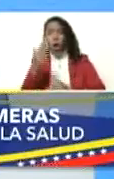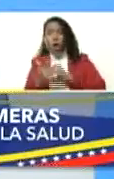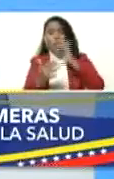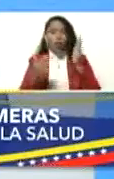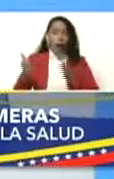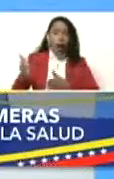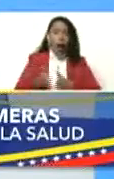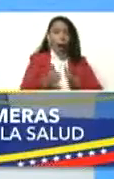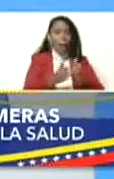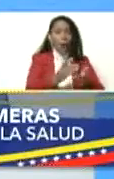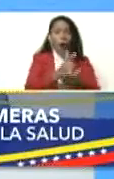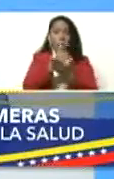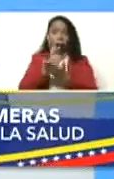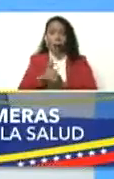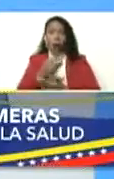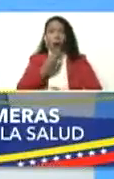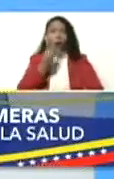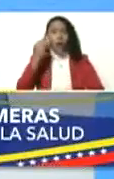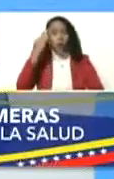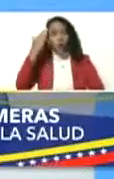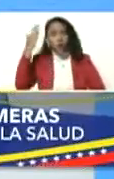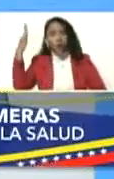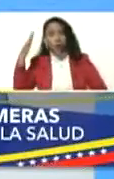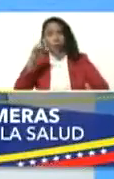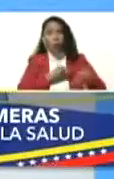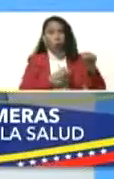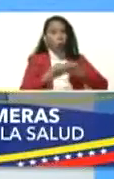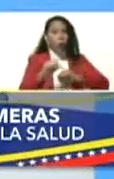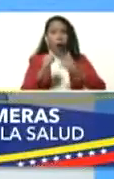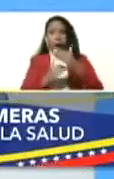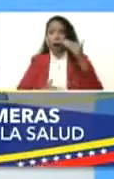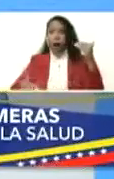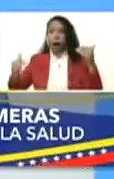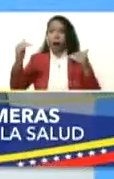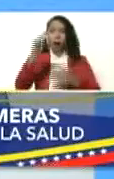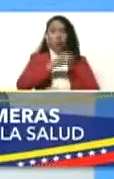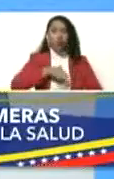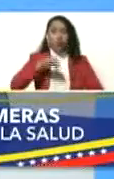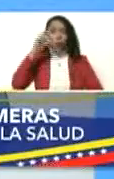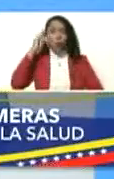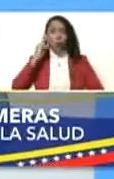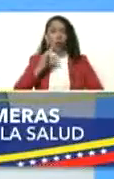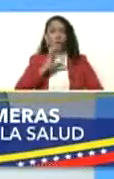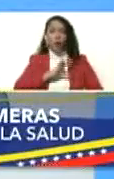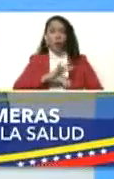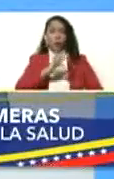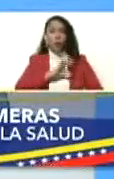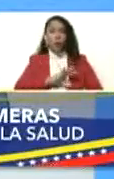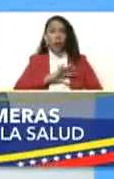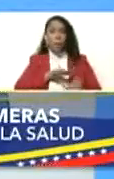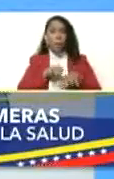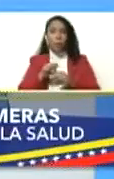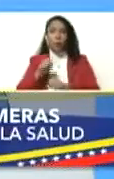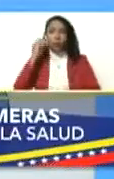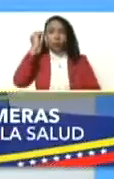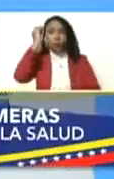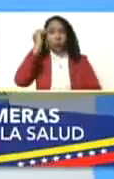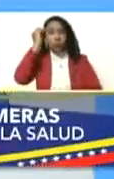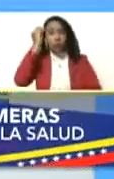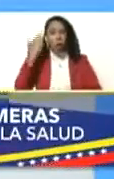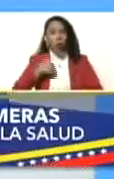armas. Jóvenes soñadores, dinámicos, con un alto espíritu bolivariano y socialista, arraigado en los pensamientos de